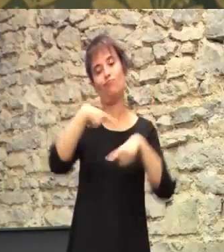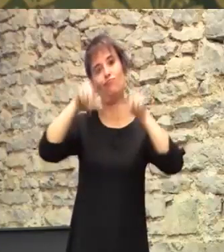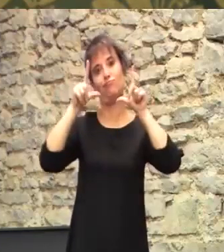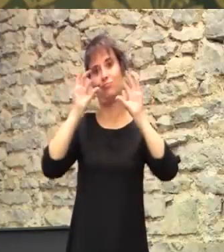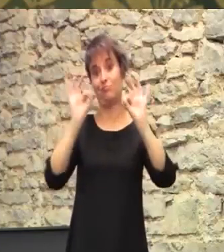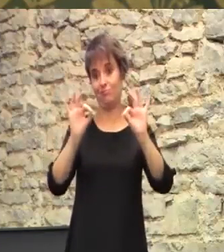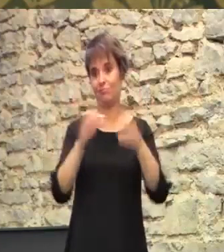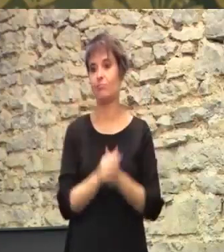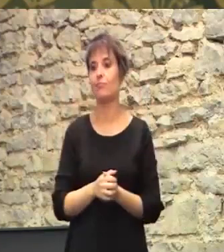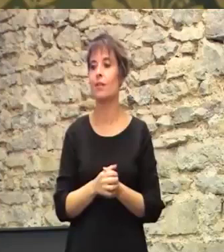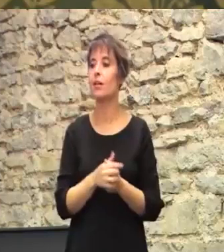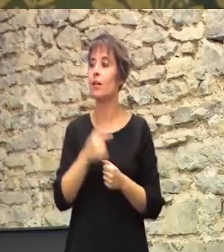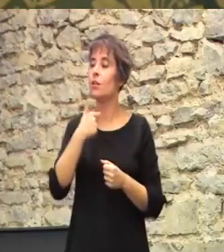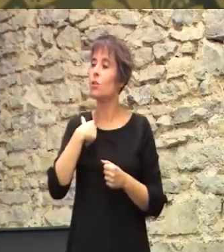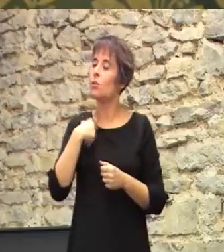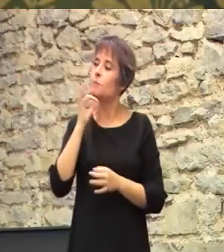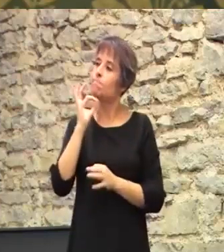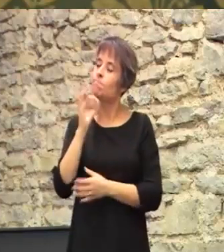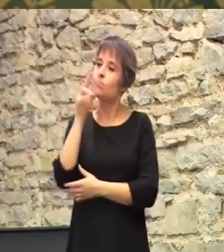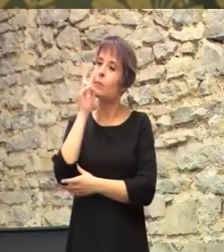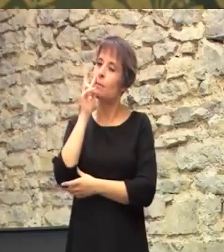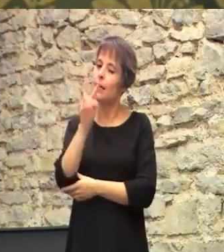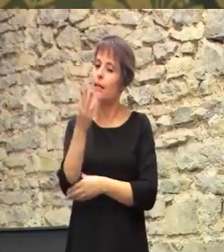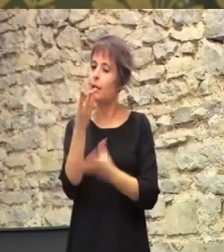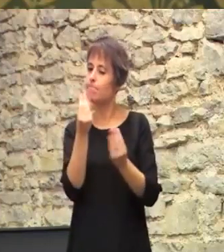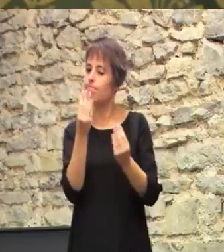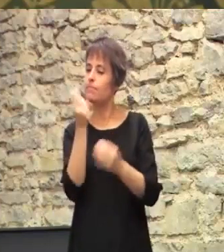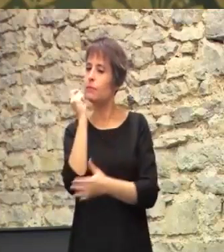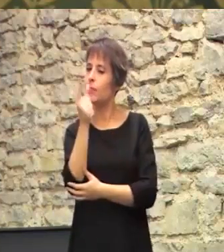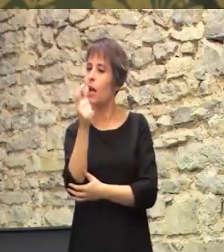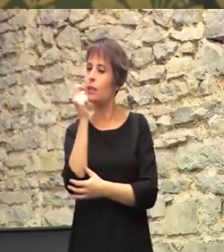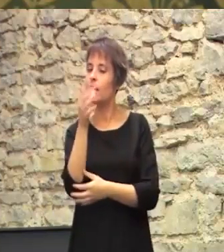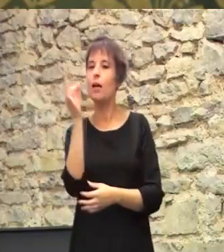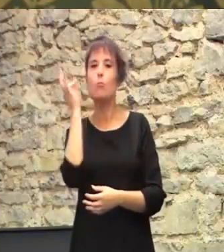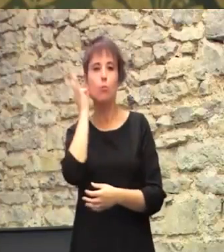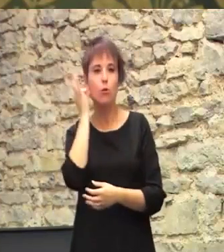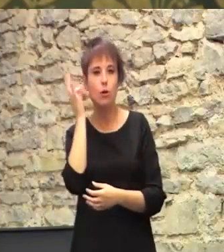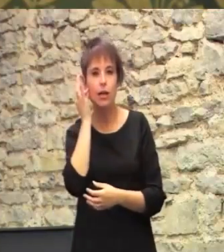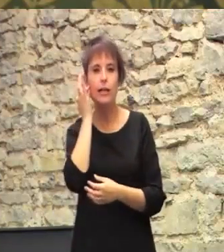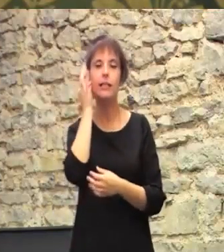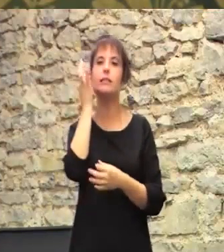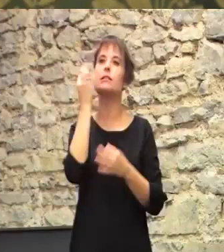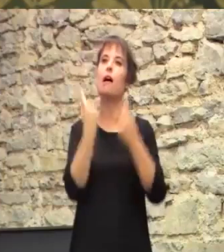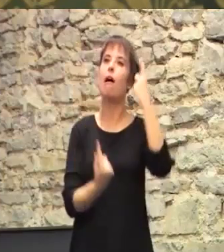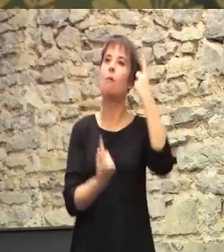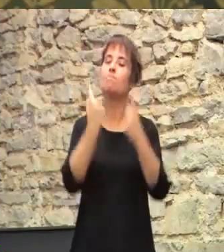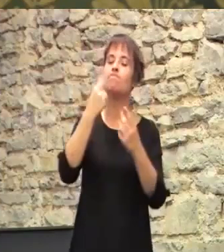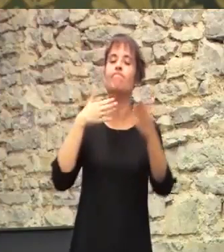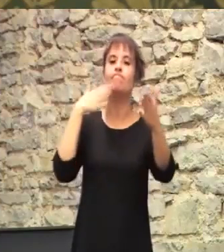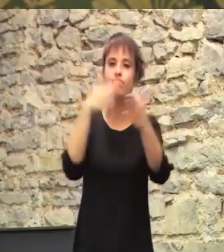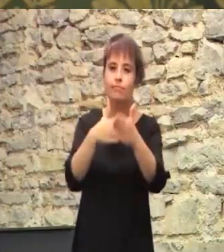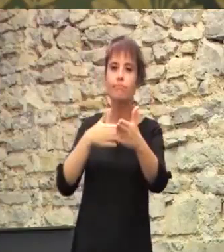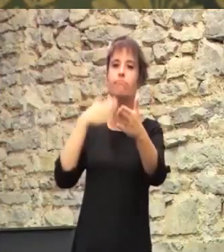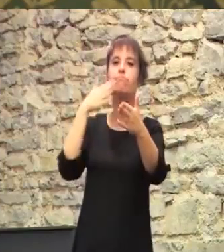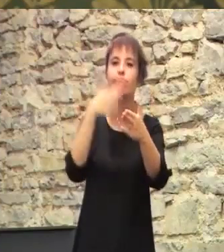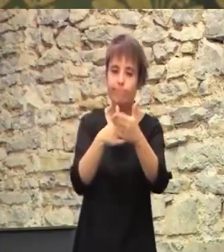y veía que las mujeres solían tener algunas dificultades para